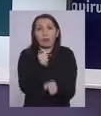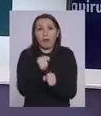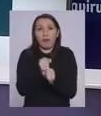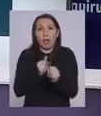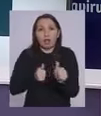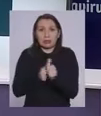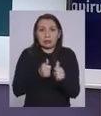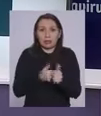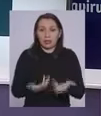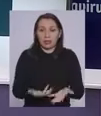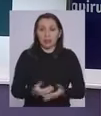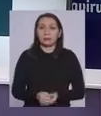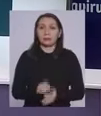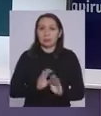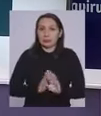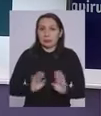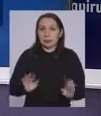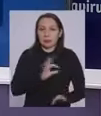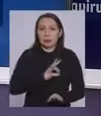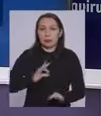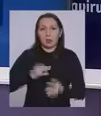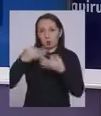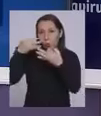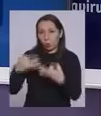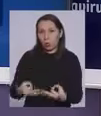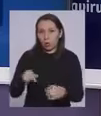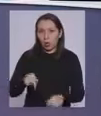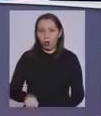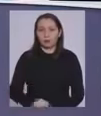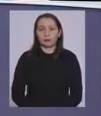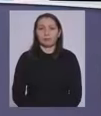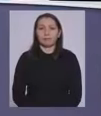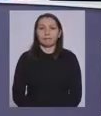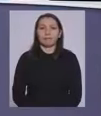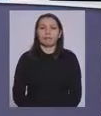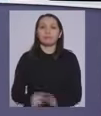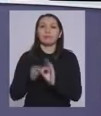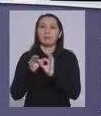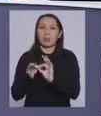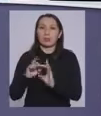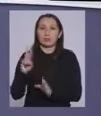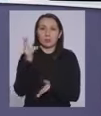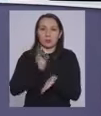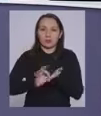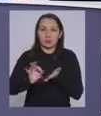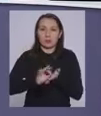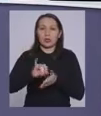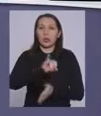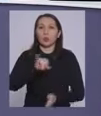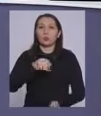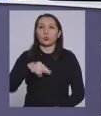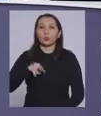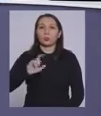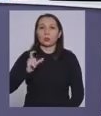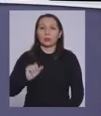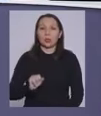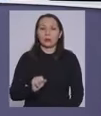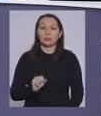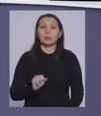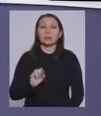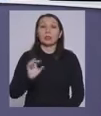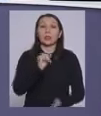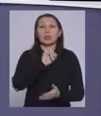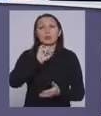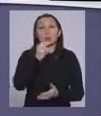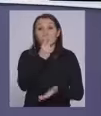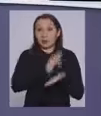ella. Eso es, ministro, en cuanto a la cuenta del día de hoy. Muchas gracias, subsecretario Zúñiga. La